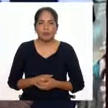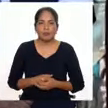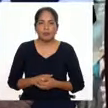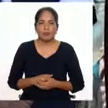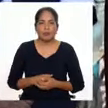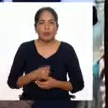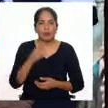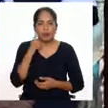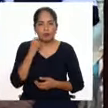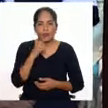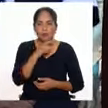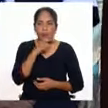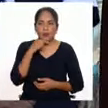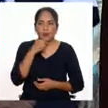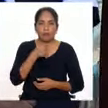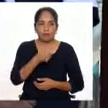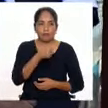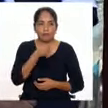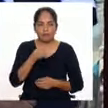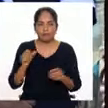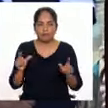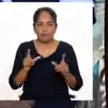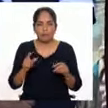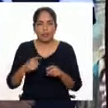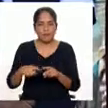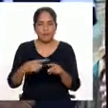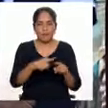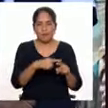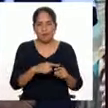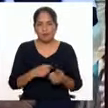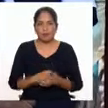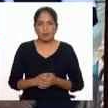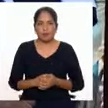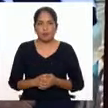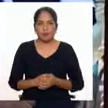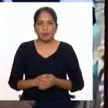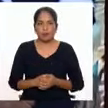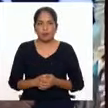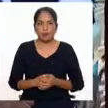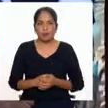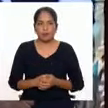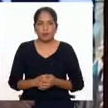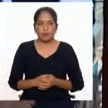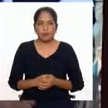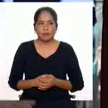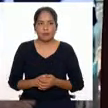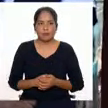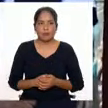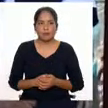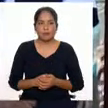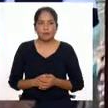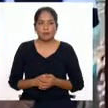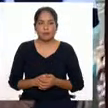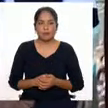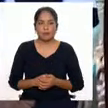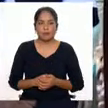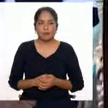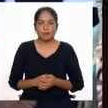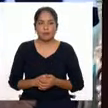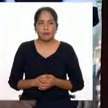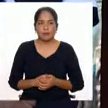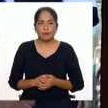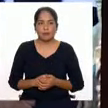prensa, señoras y señoras. Nojapas kunampunchau kusashan